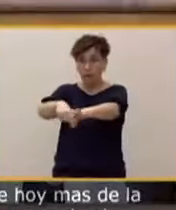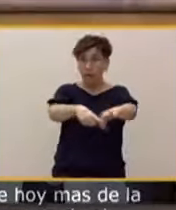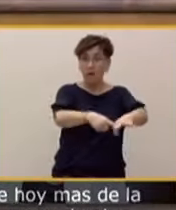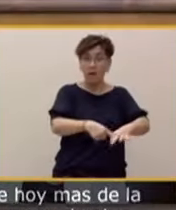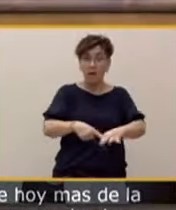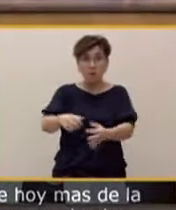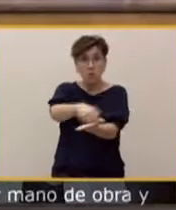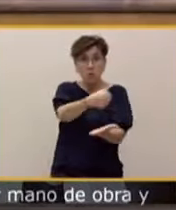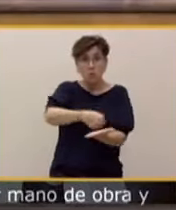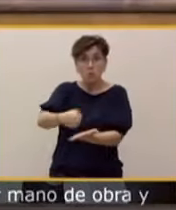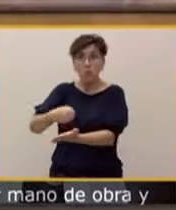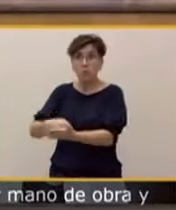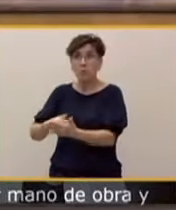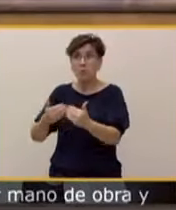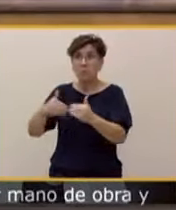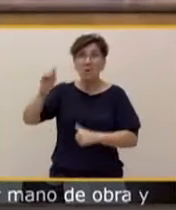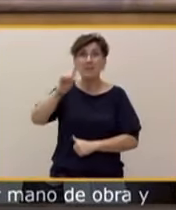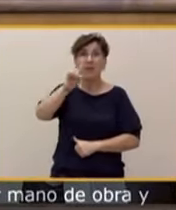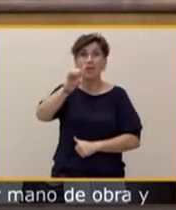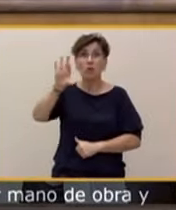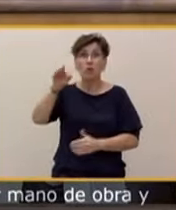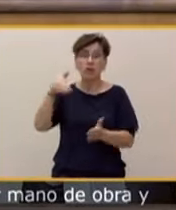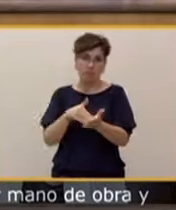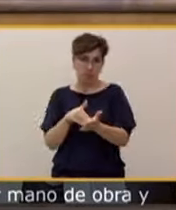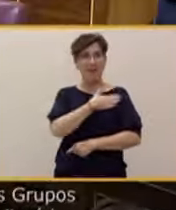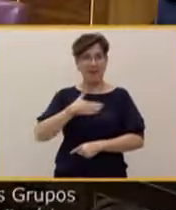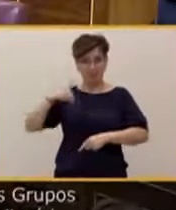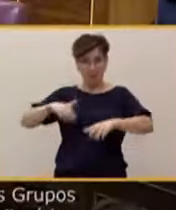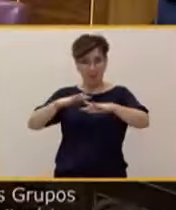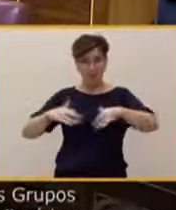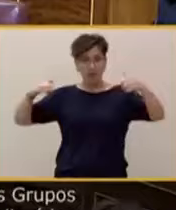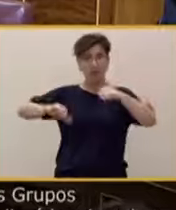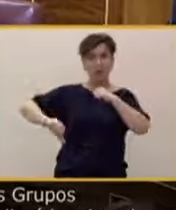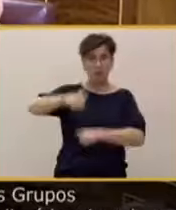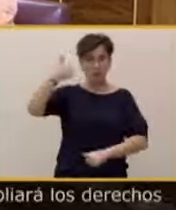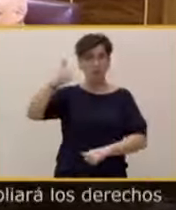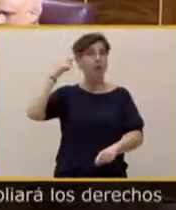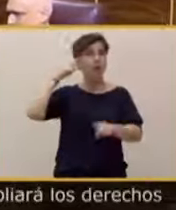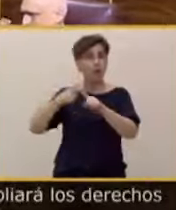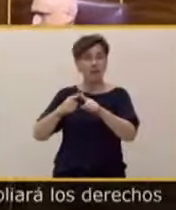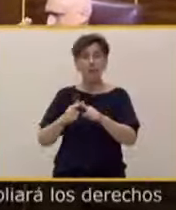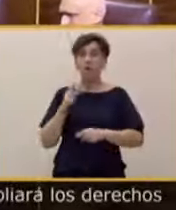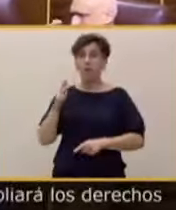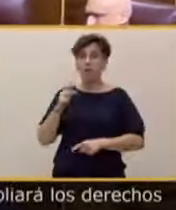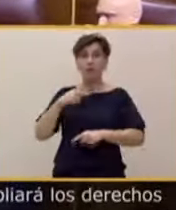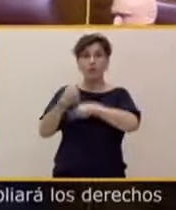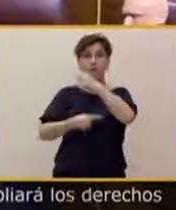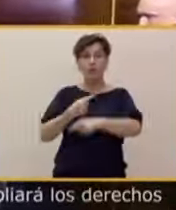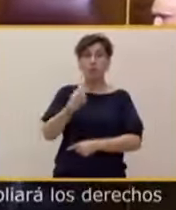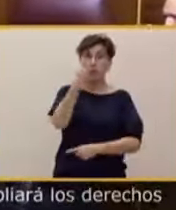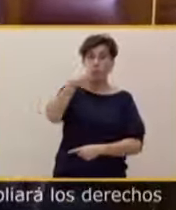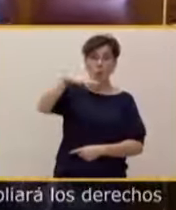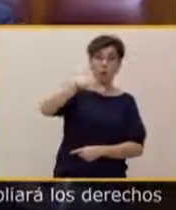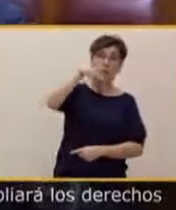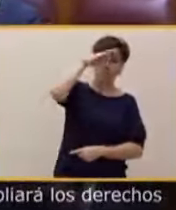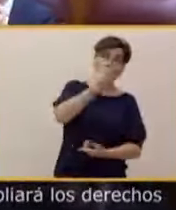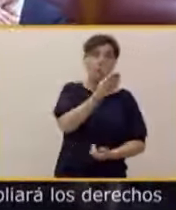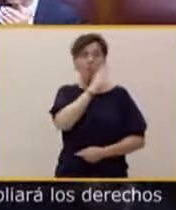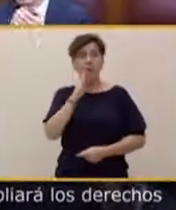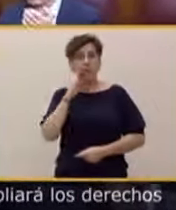Porque ayer se lo vimos aplicar a otro diputado del PP, también ese mismo argumento. Cuando el gobierno no responde absolutamente nada que se le pregunta, lo va a aplicar